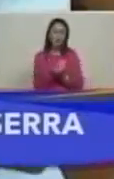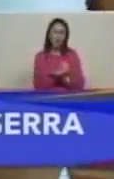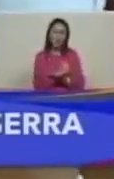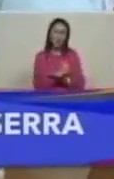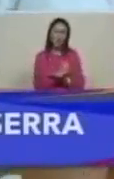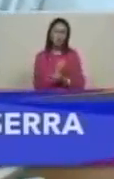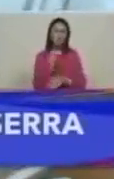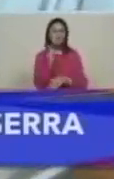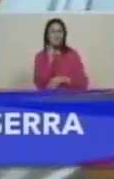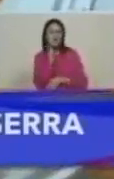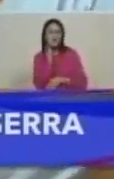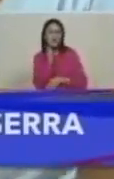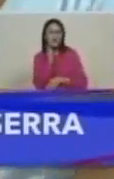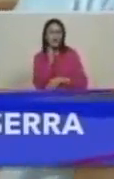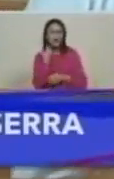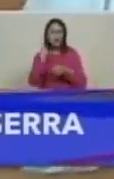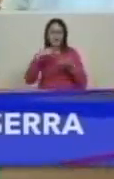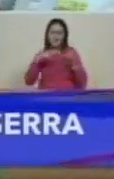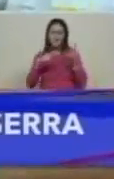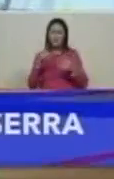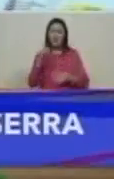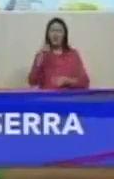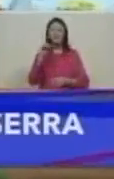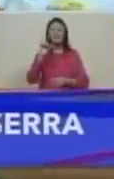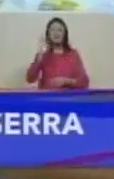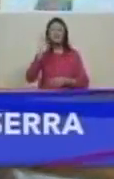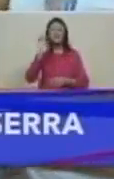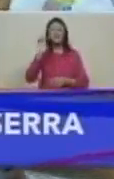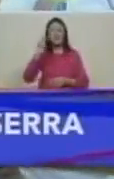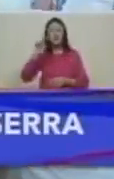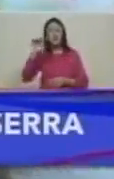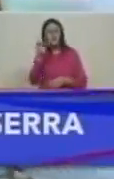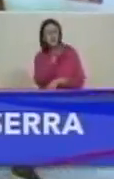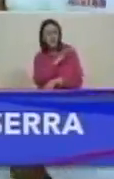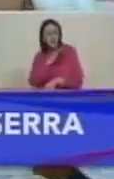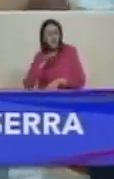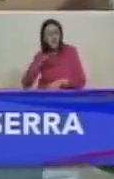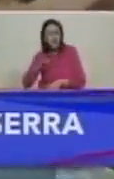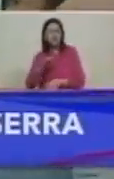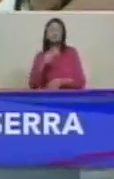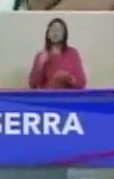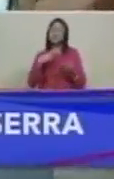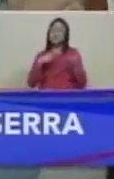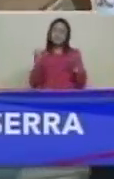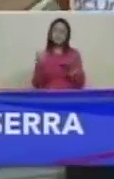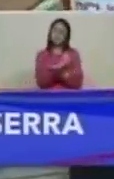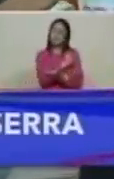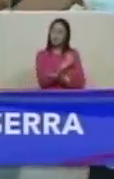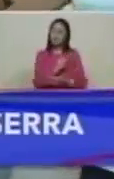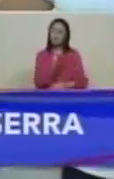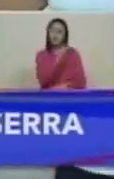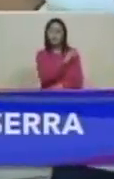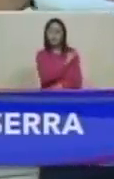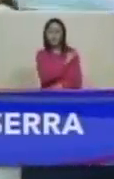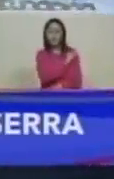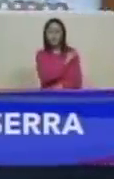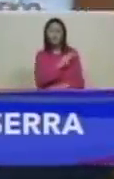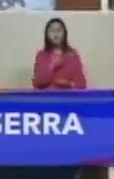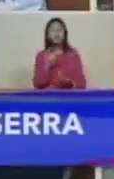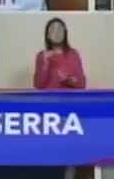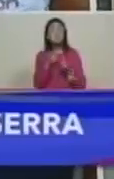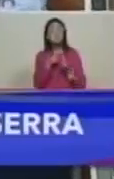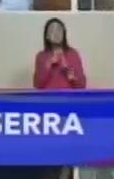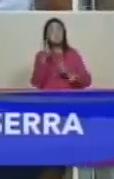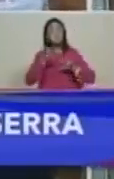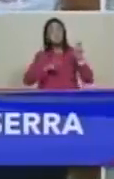las enfermedades de difteria, sarampión y rubiola. Una vez el niño ha sido vacunado, vamos a lo que es la evaluación